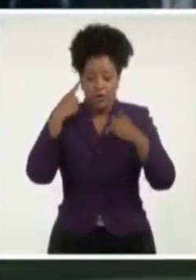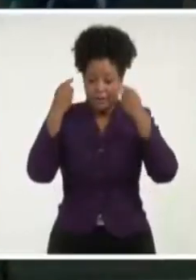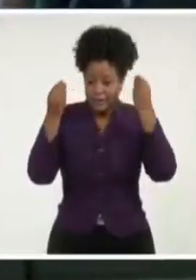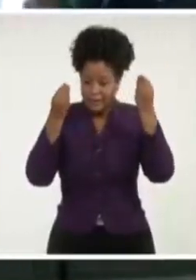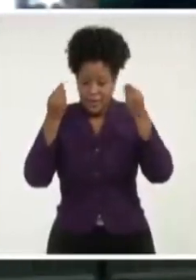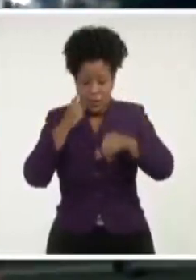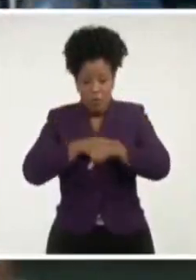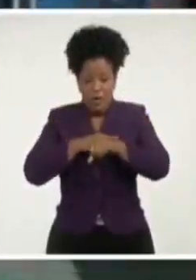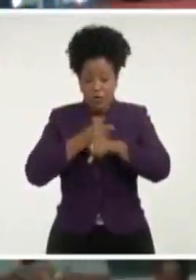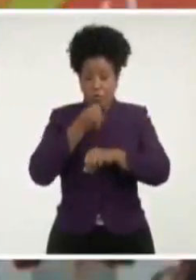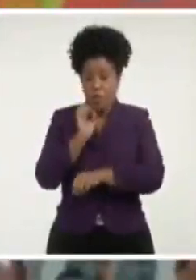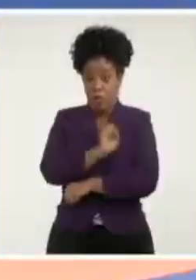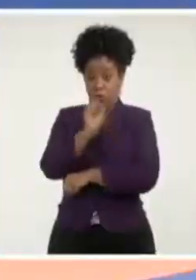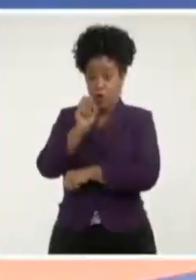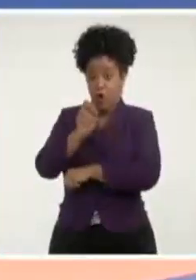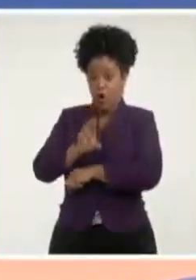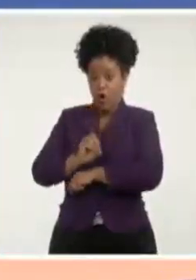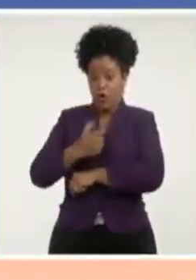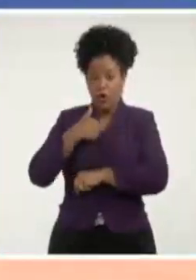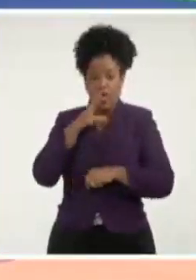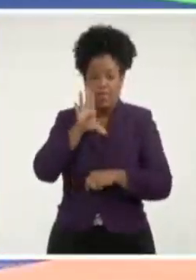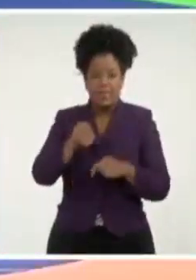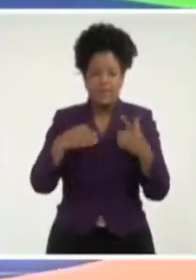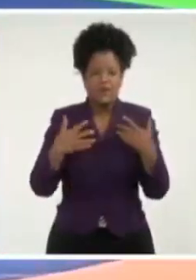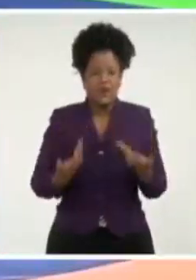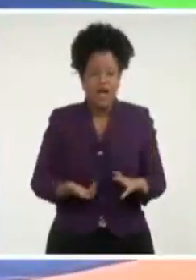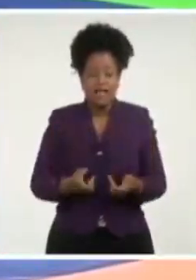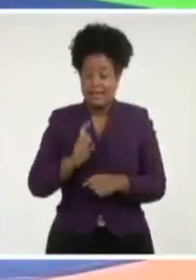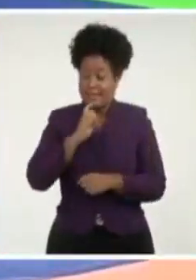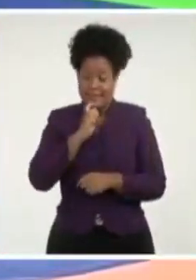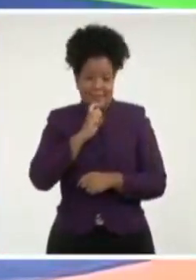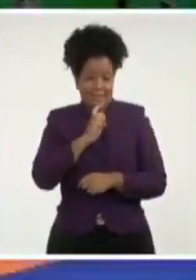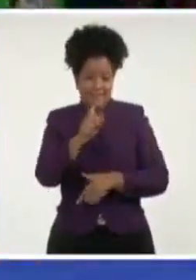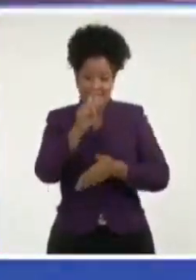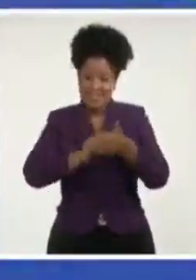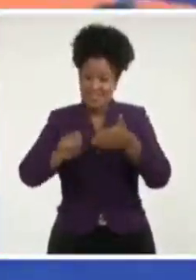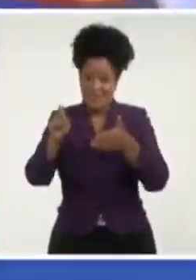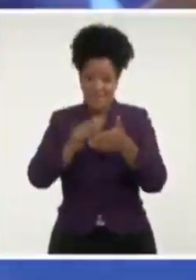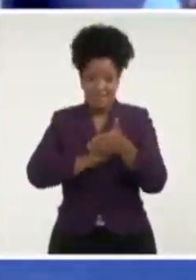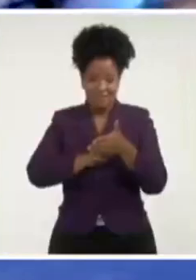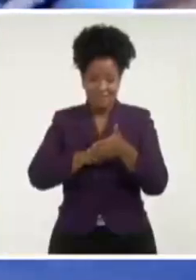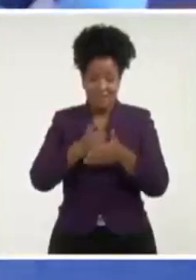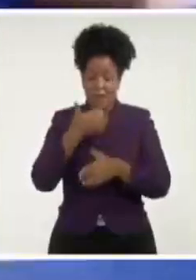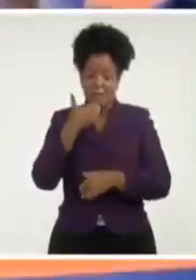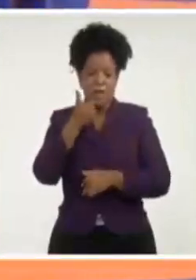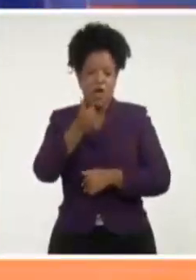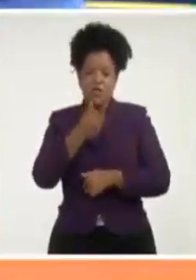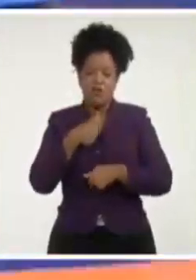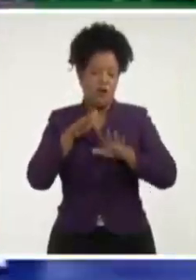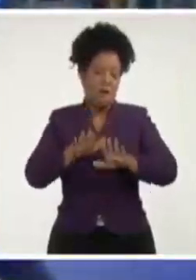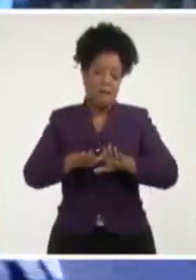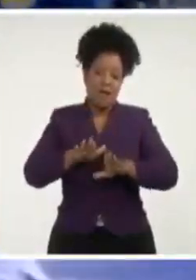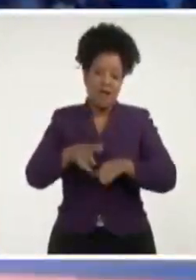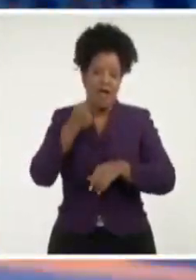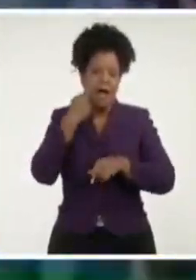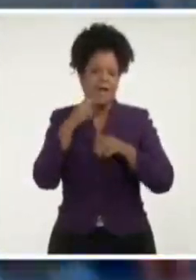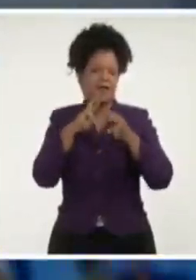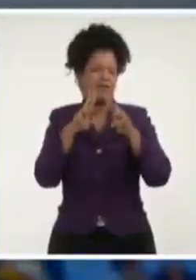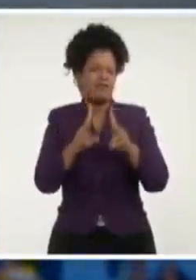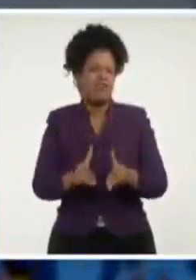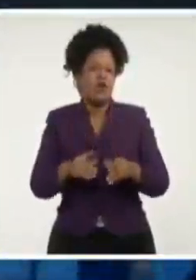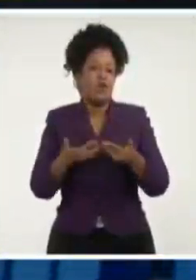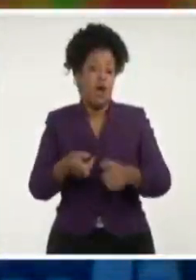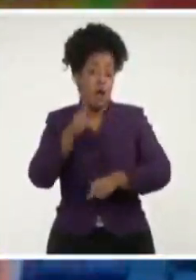Varias veces he visualizado eso, pero es muy difícil poderlo planificar. Prefiero dejarme llevar. Creo que el